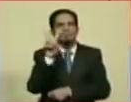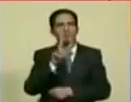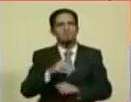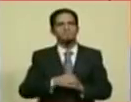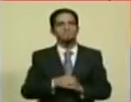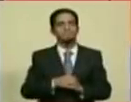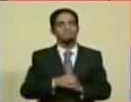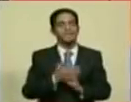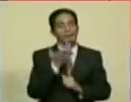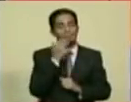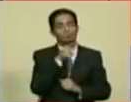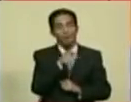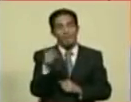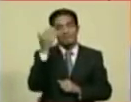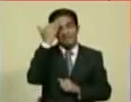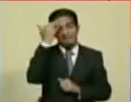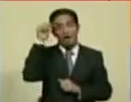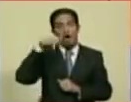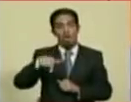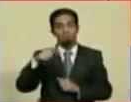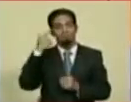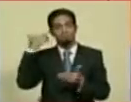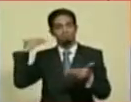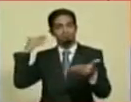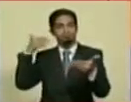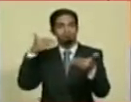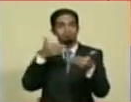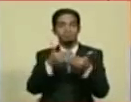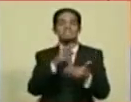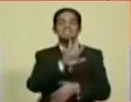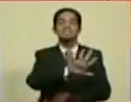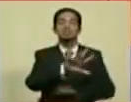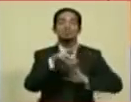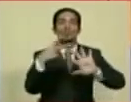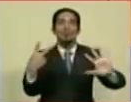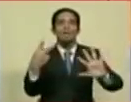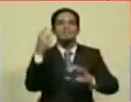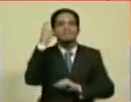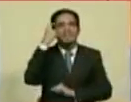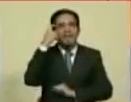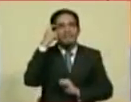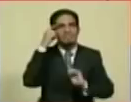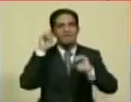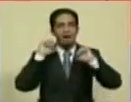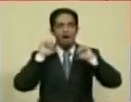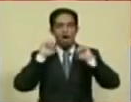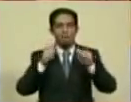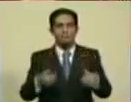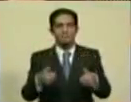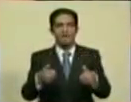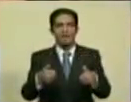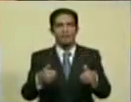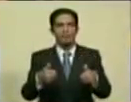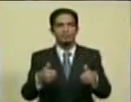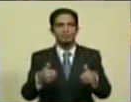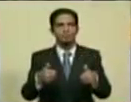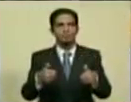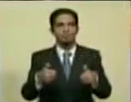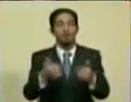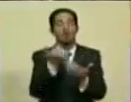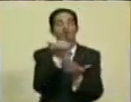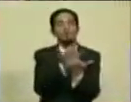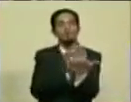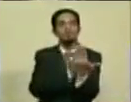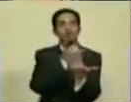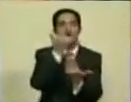día de hoy tenemos 57 días de haber iniciado un virtuoso programa